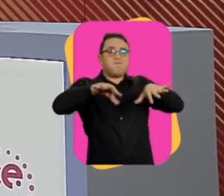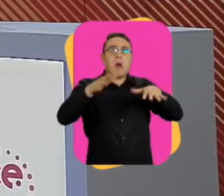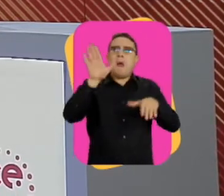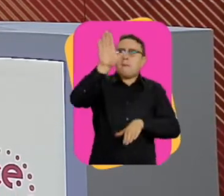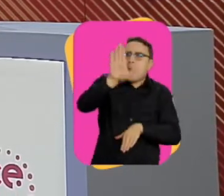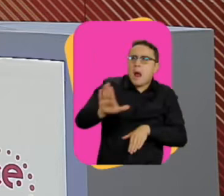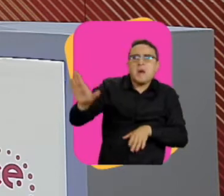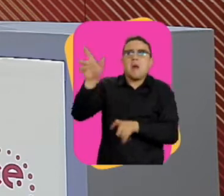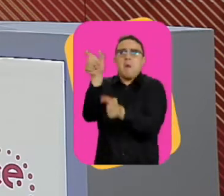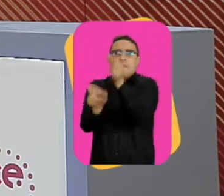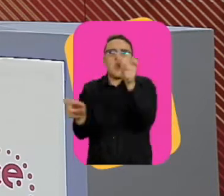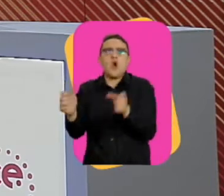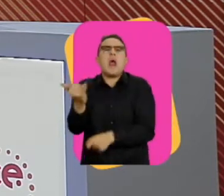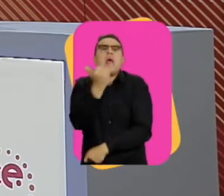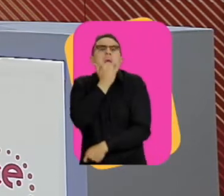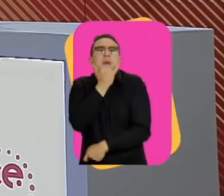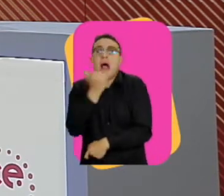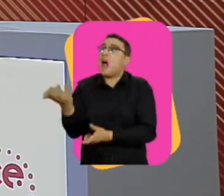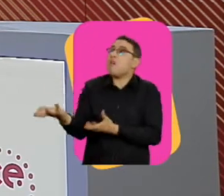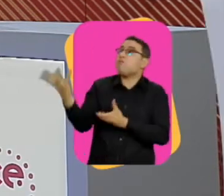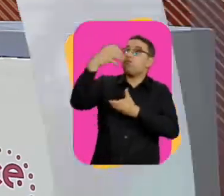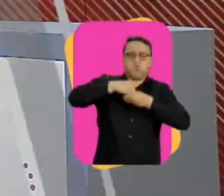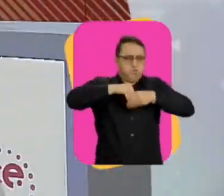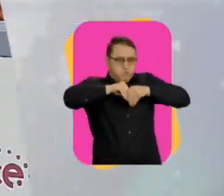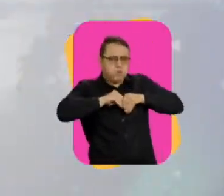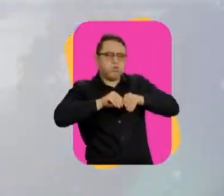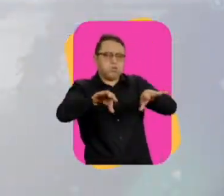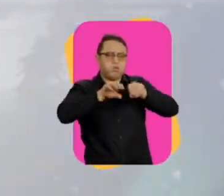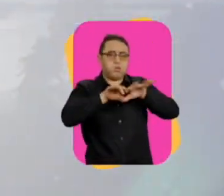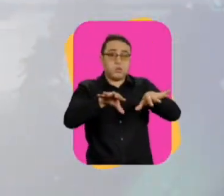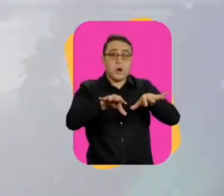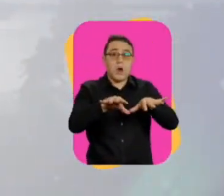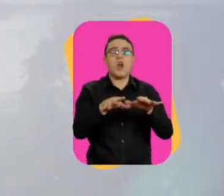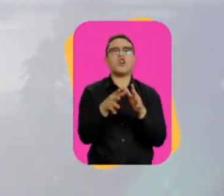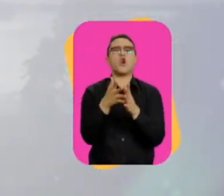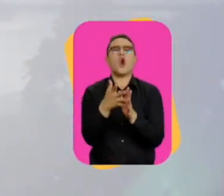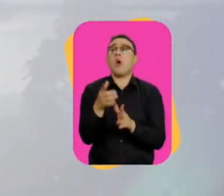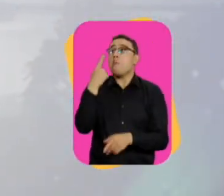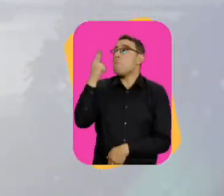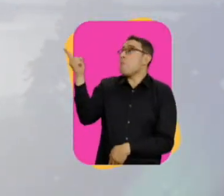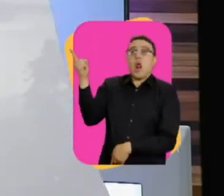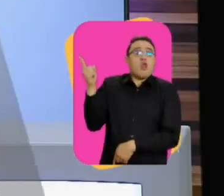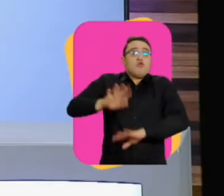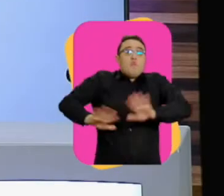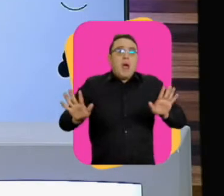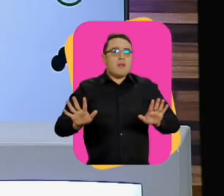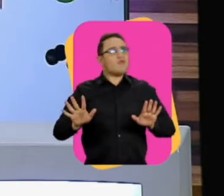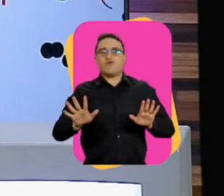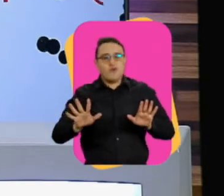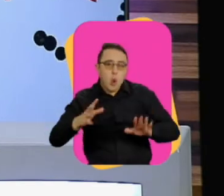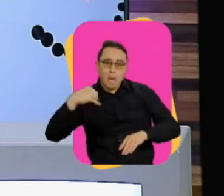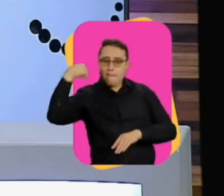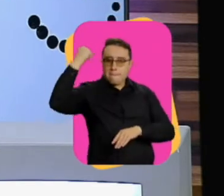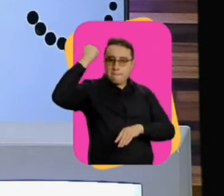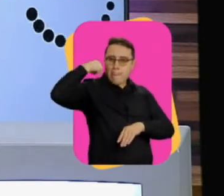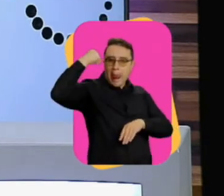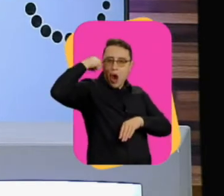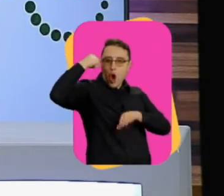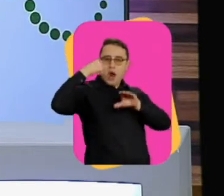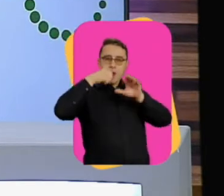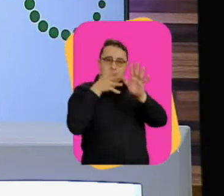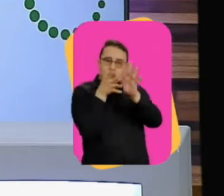solamente registrar lo que estaba pasando, sino ayudarles a entender con un periodismo pedagógico, casi